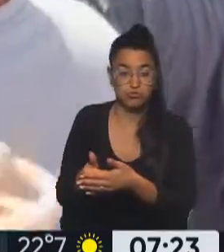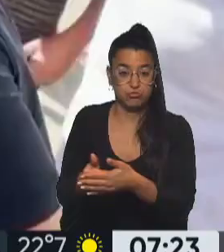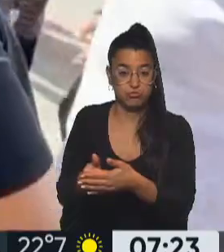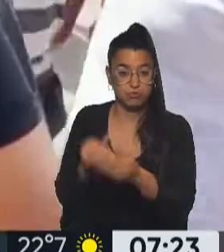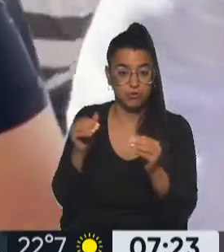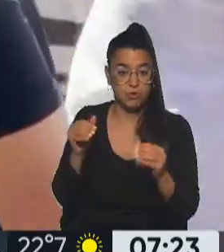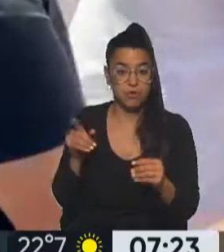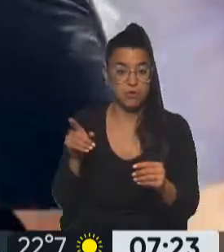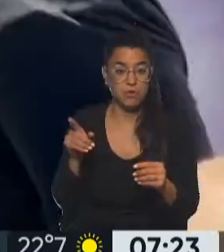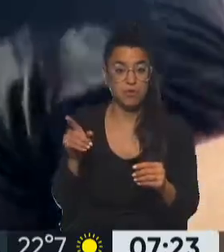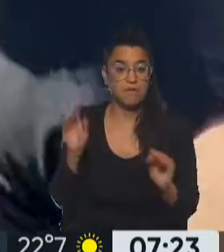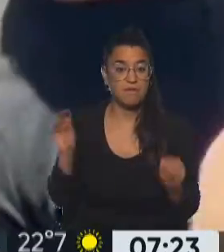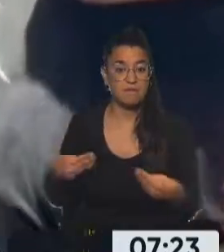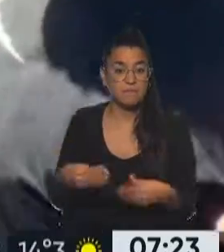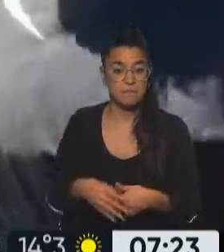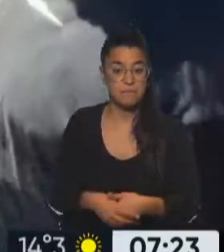fuera